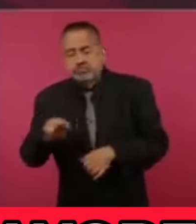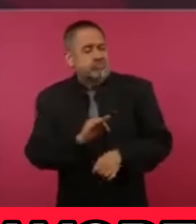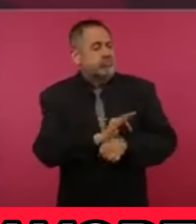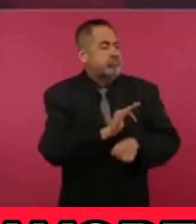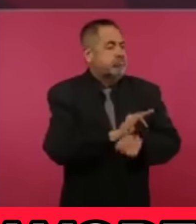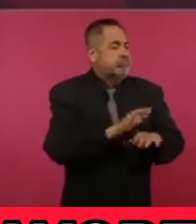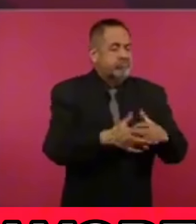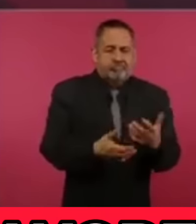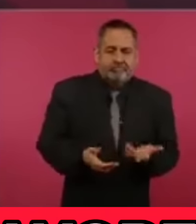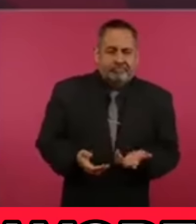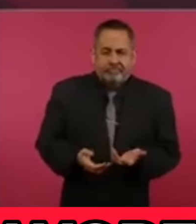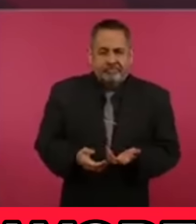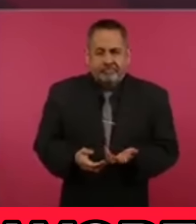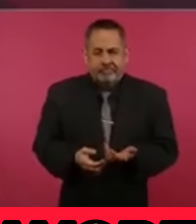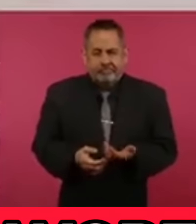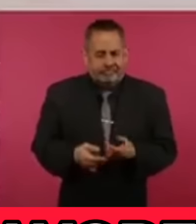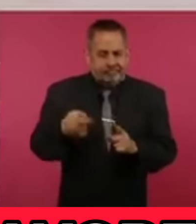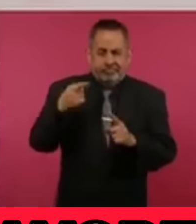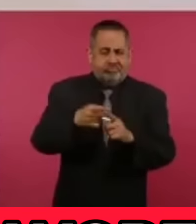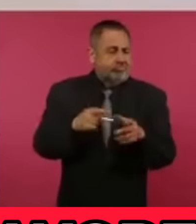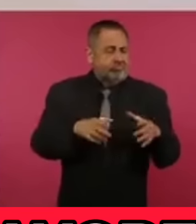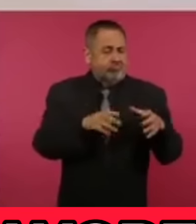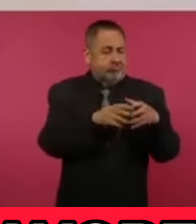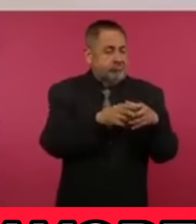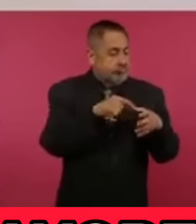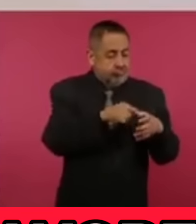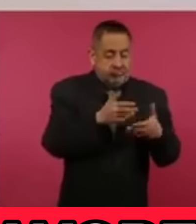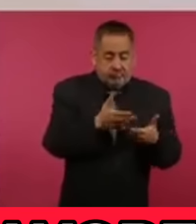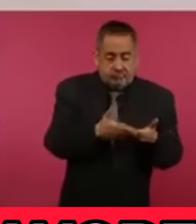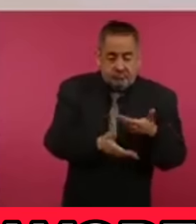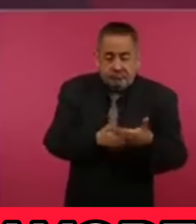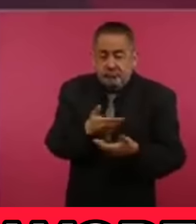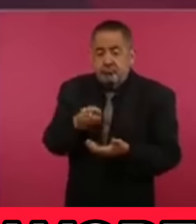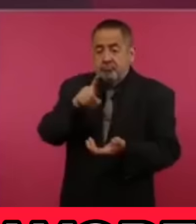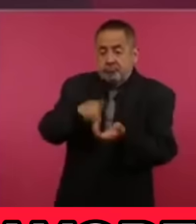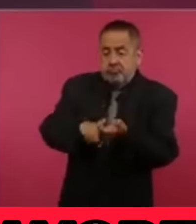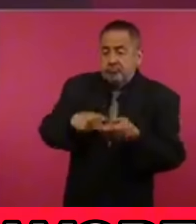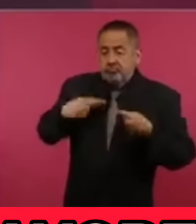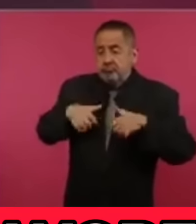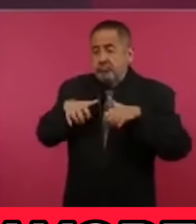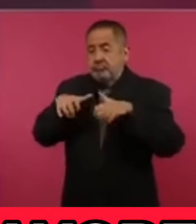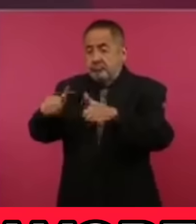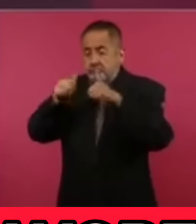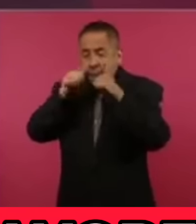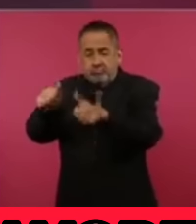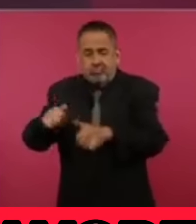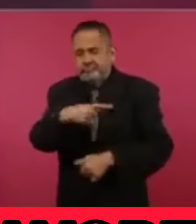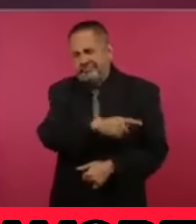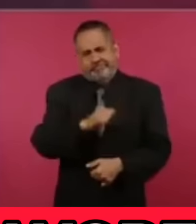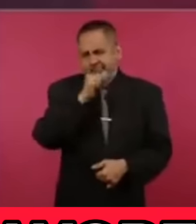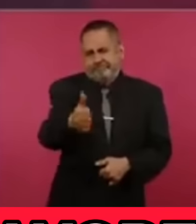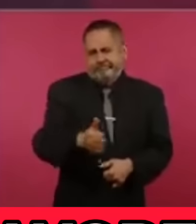En sentido estricto, no son servidores públicos.